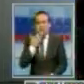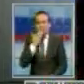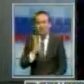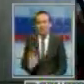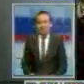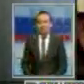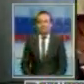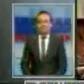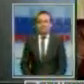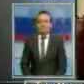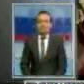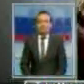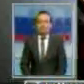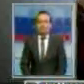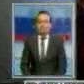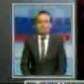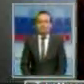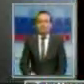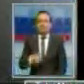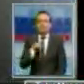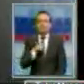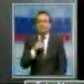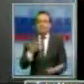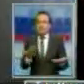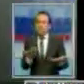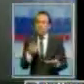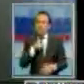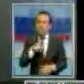Sí. ¿Se sentamos por algún lado? Sí,